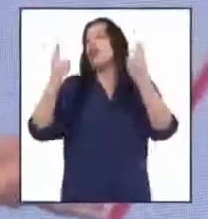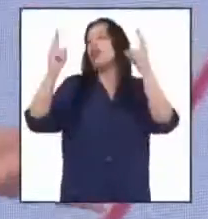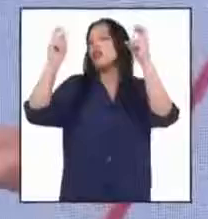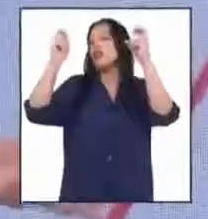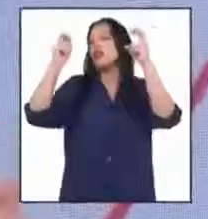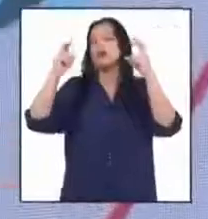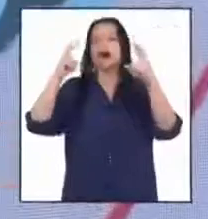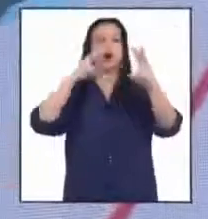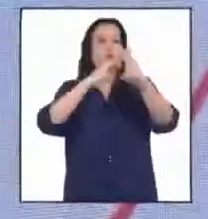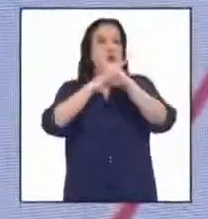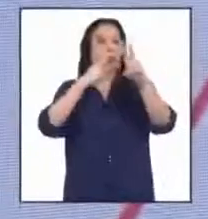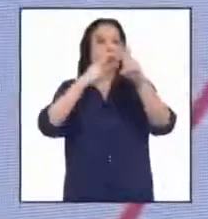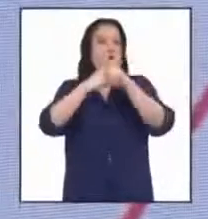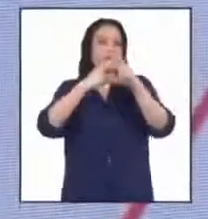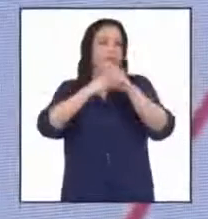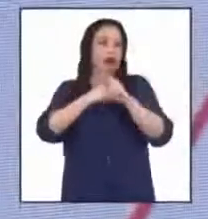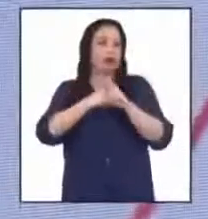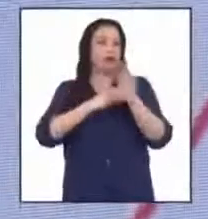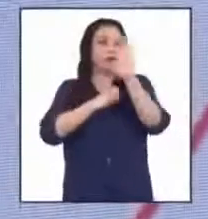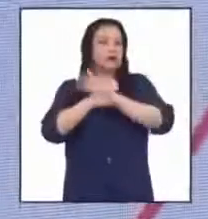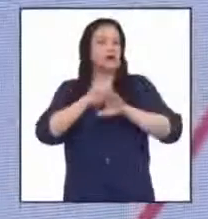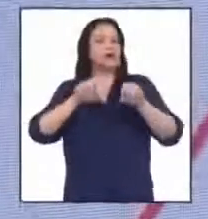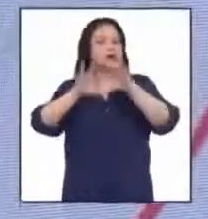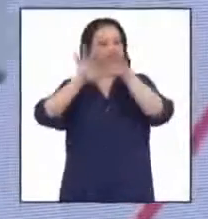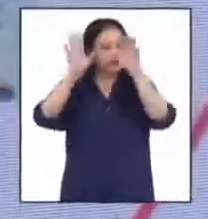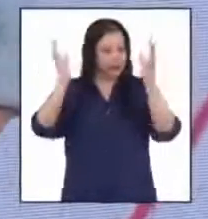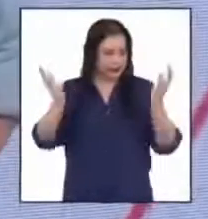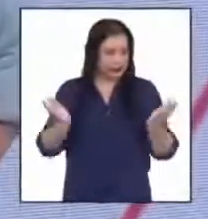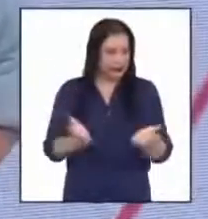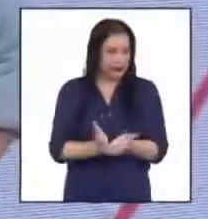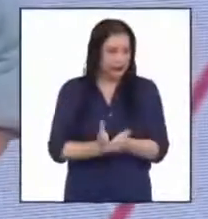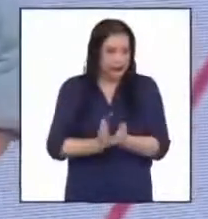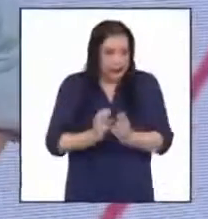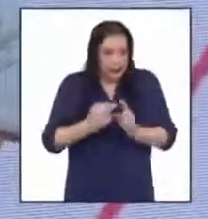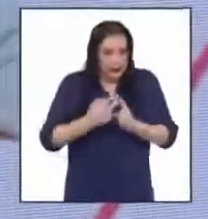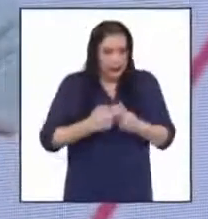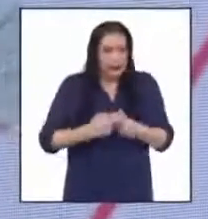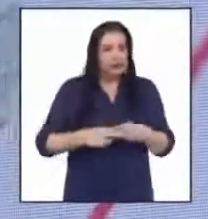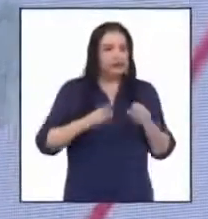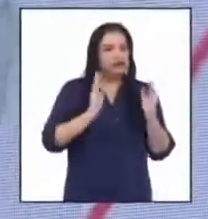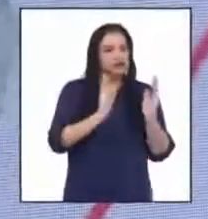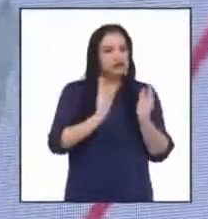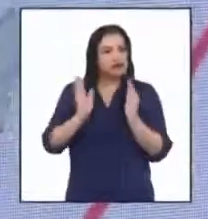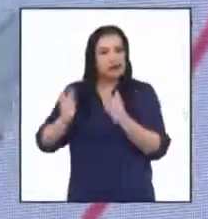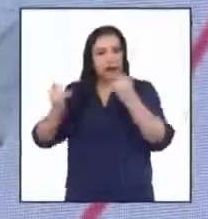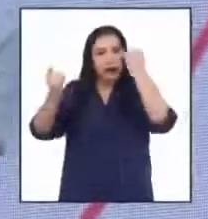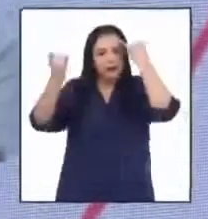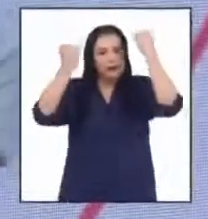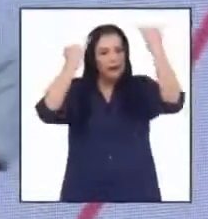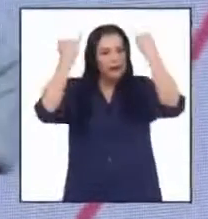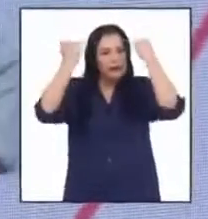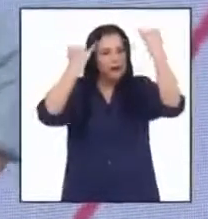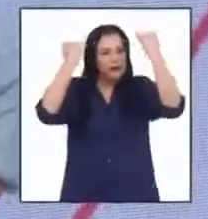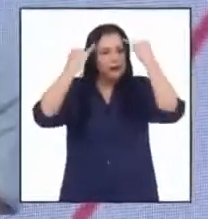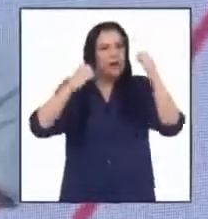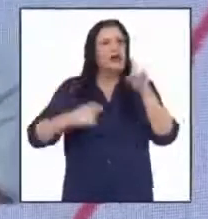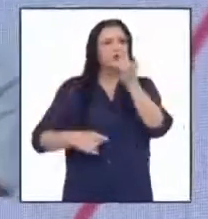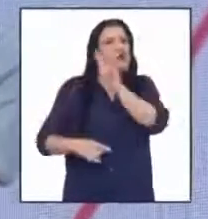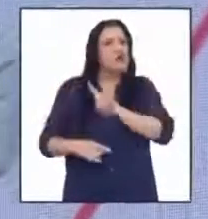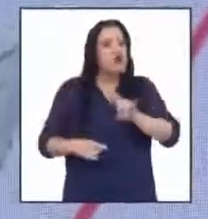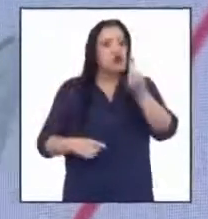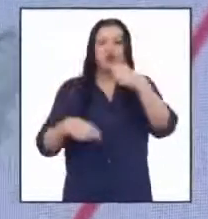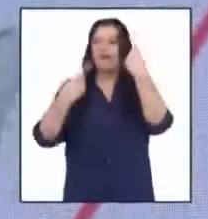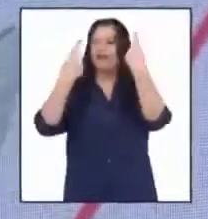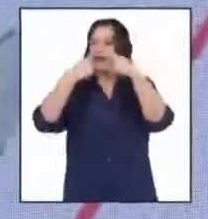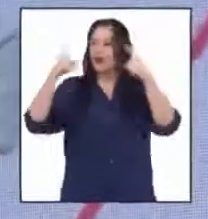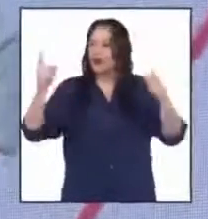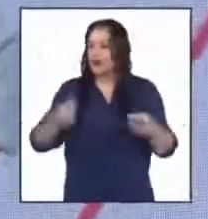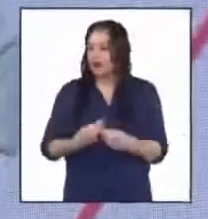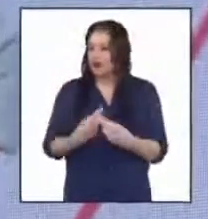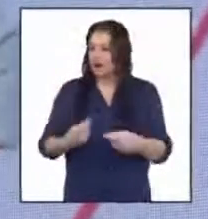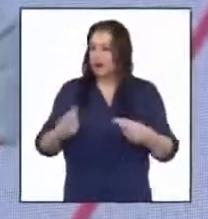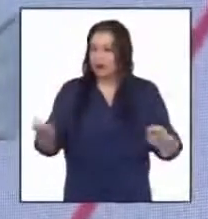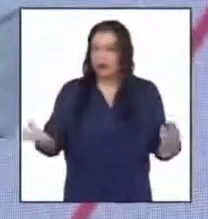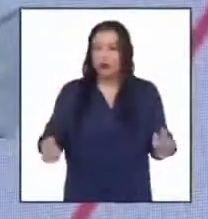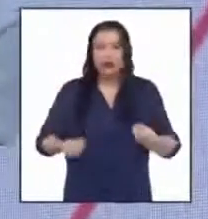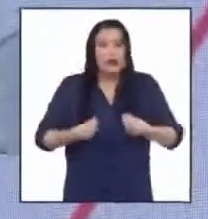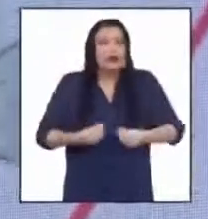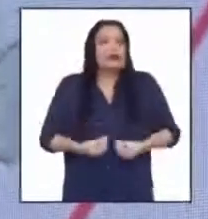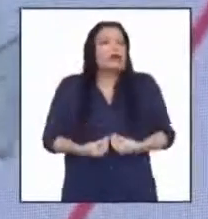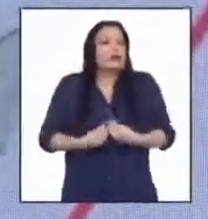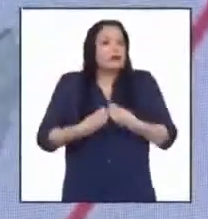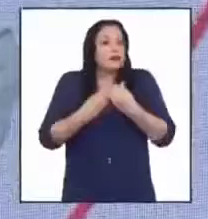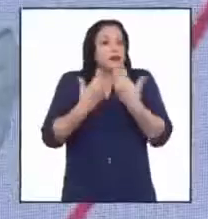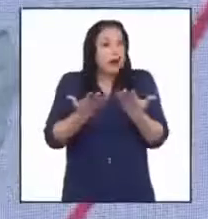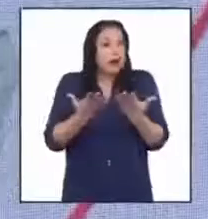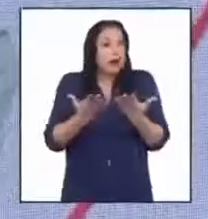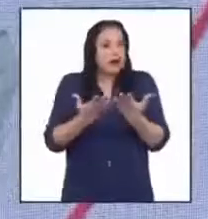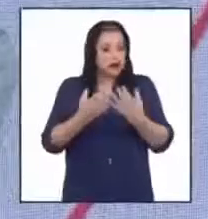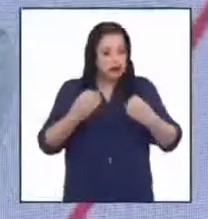que debemos tener con la tierra. Comenzaremos organizando nuestras ideas y haciendo uso de diversos recursos que nos brindarán